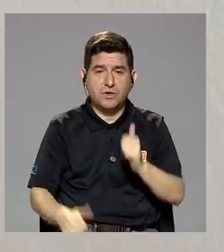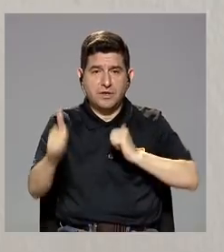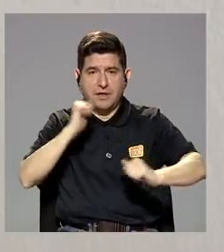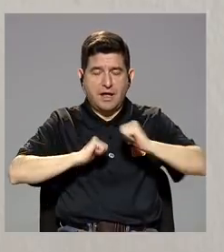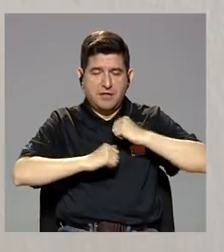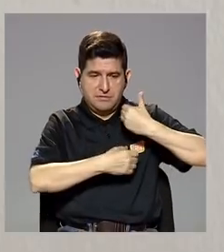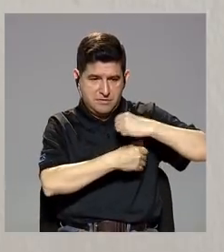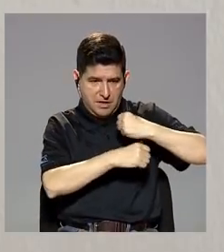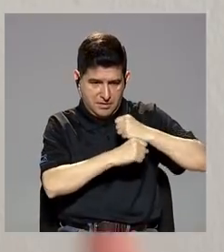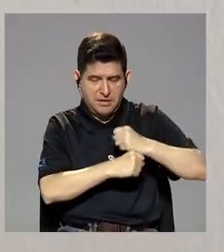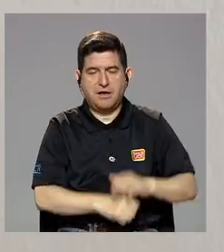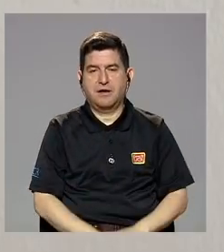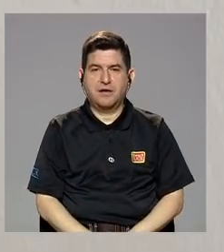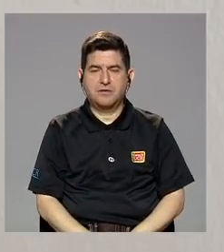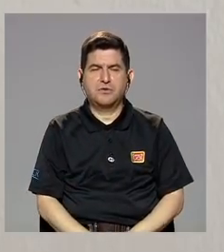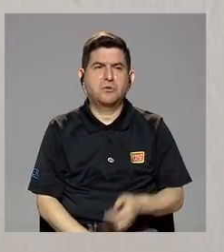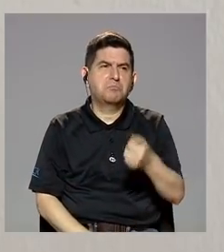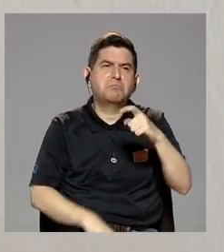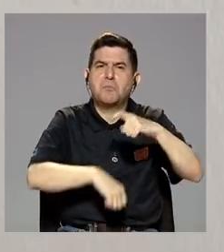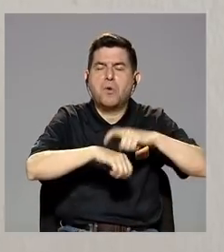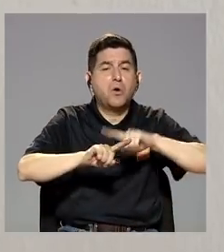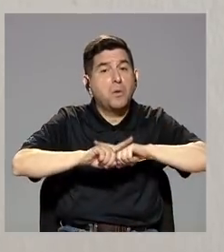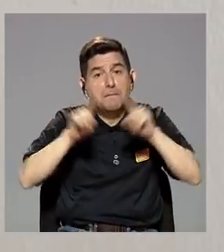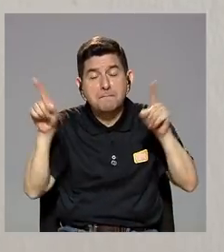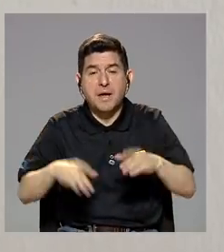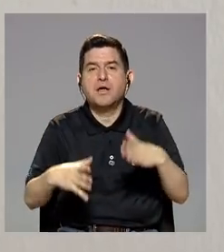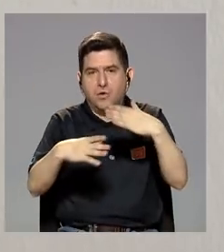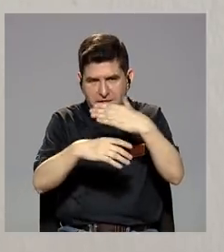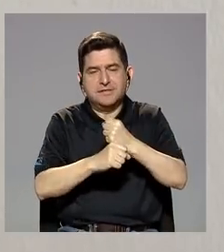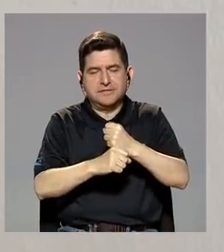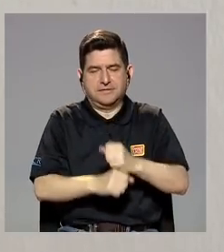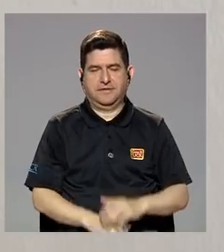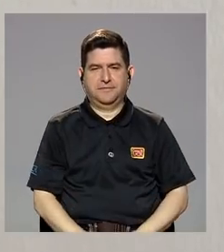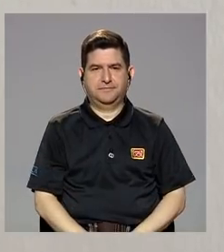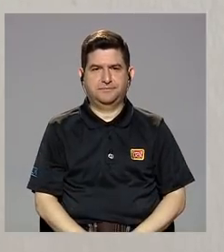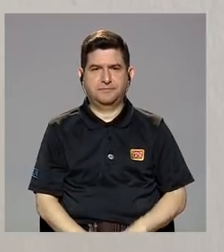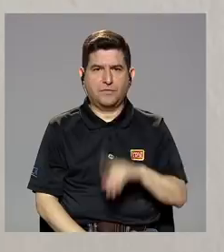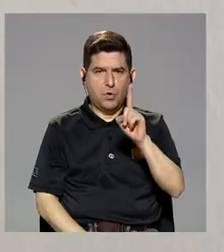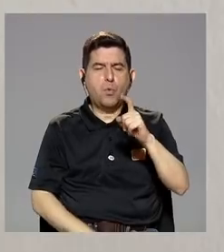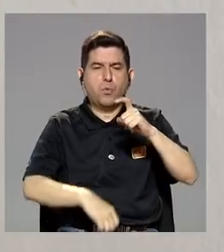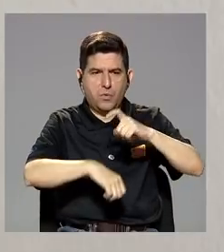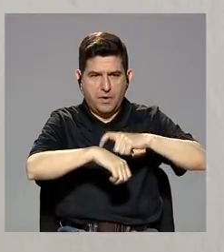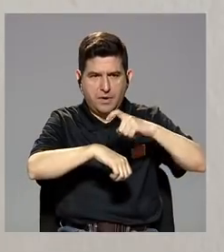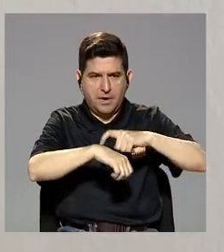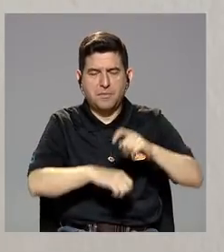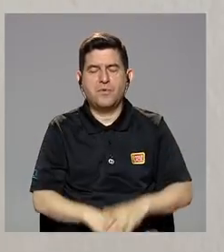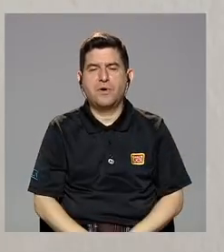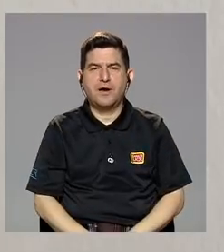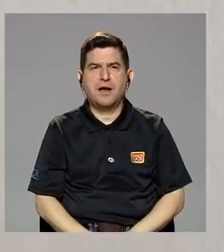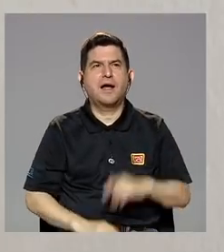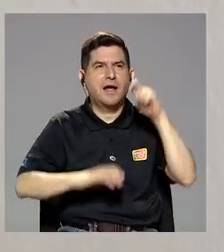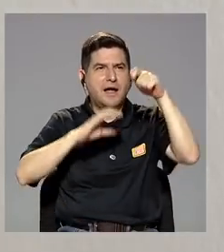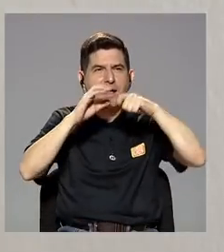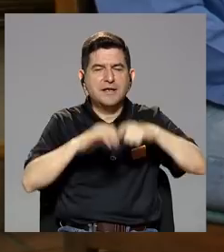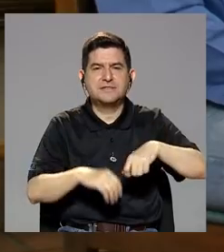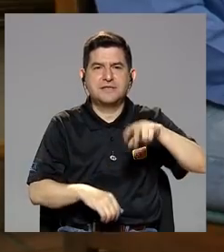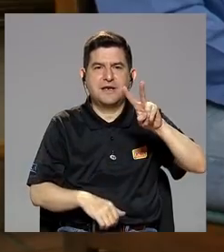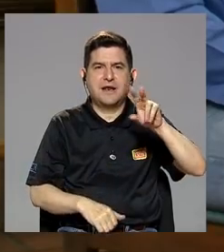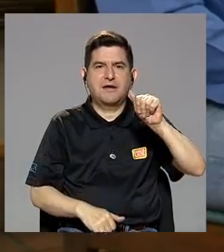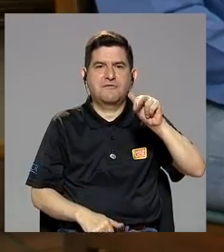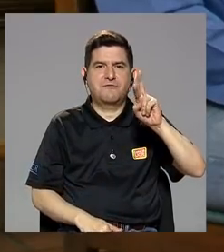municipal que el plan será durar muy poco pero se hizo por lo menos hicimos una temporada en variedades de acuerdo